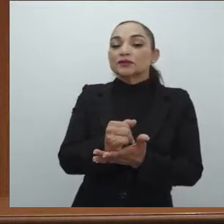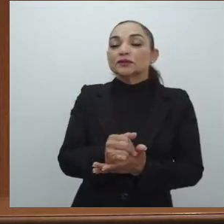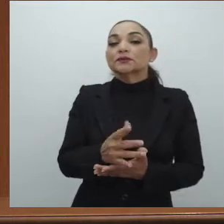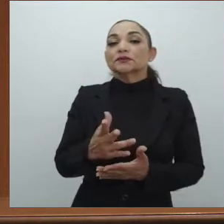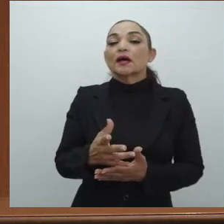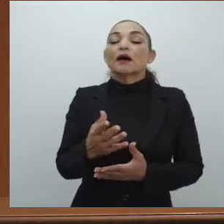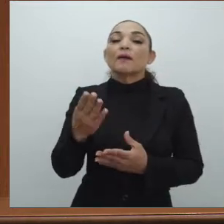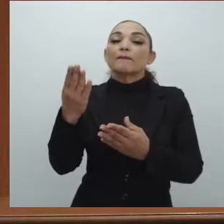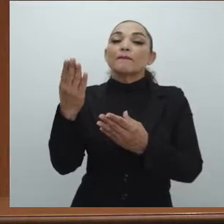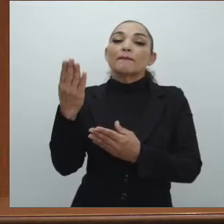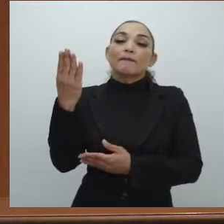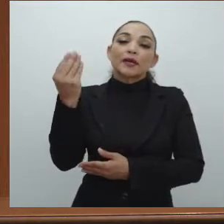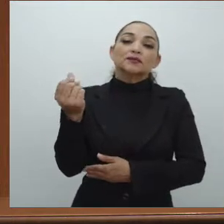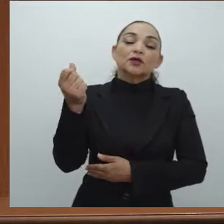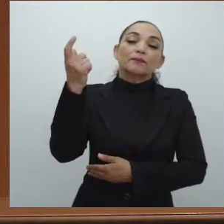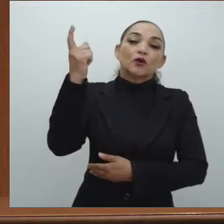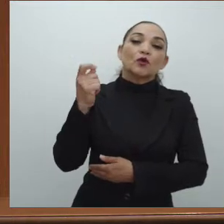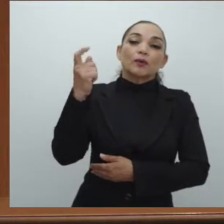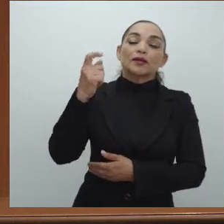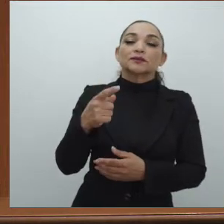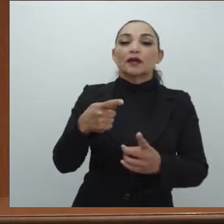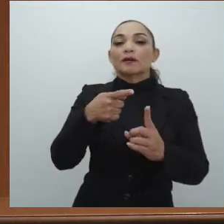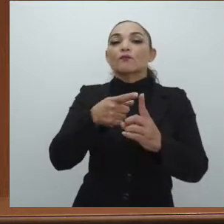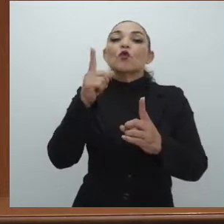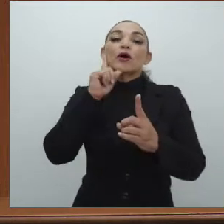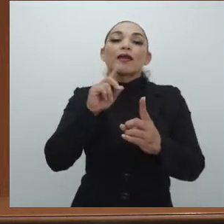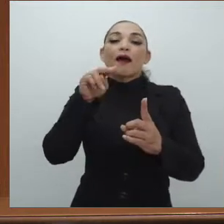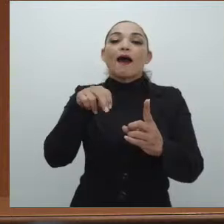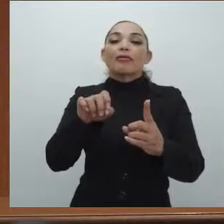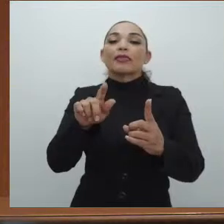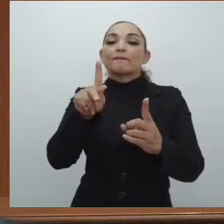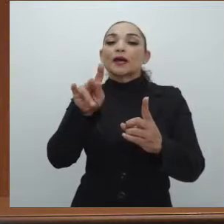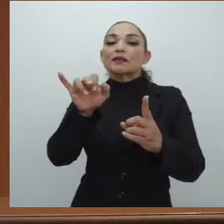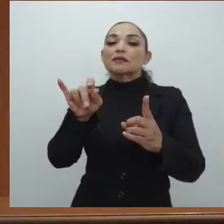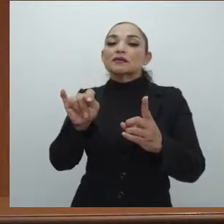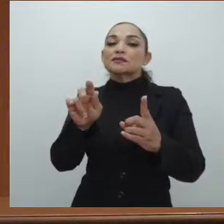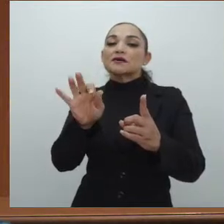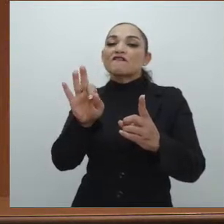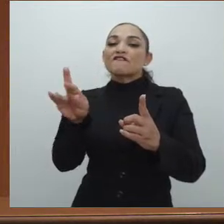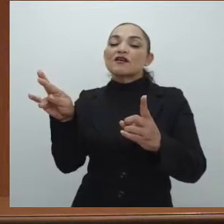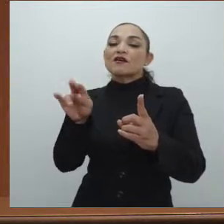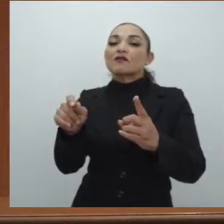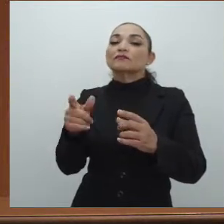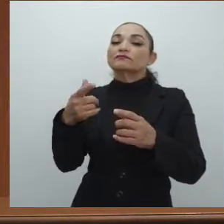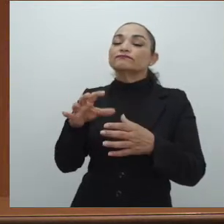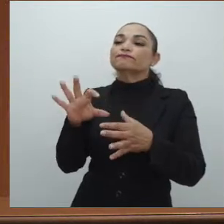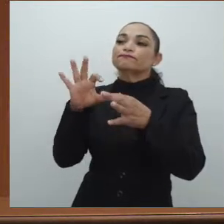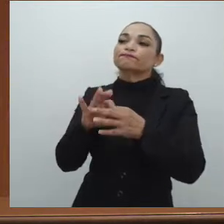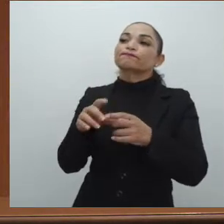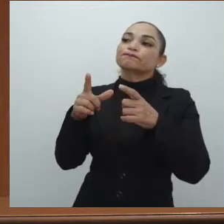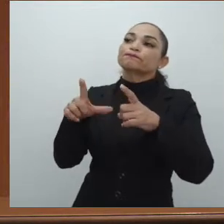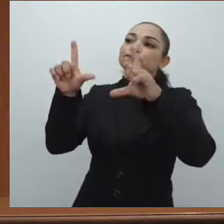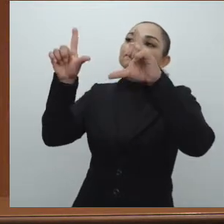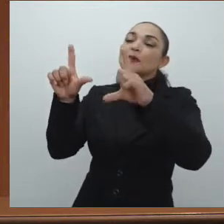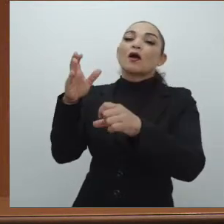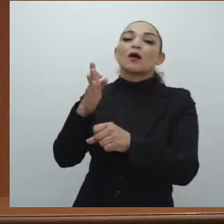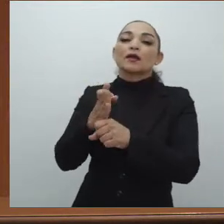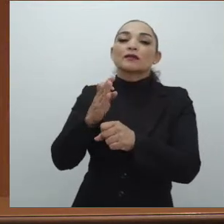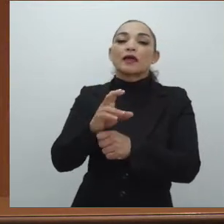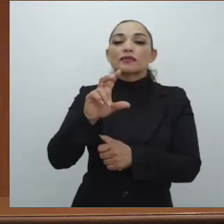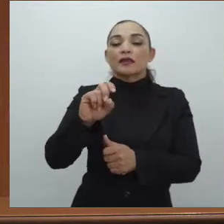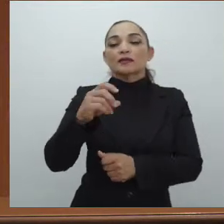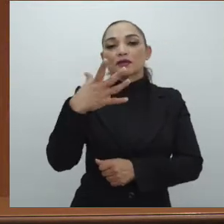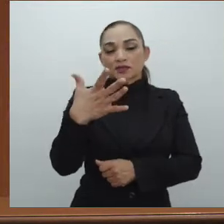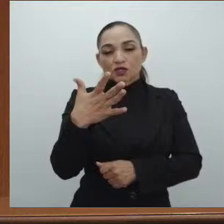pensión por jubilación a Ana Patricia Fierro Ruiz, según el registro en el tablero electrónico al momento, es de 35